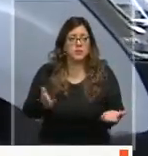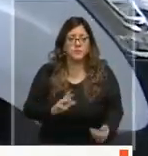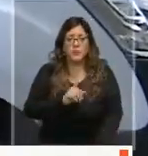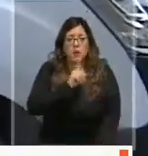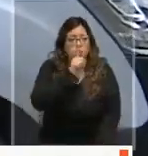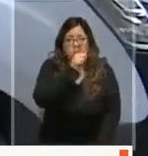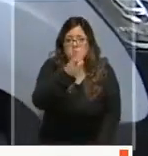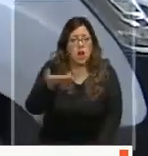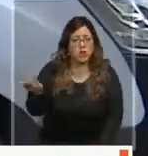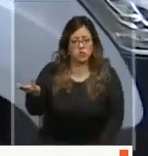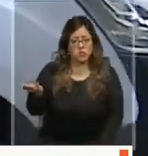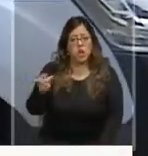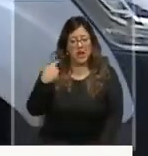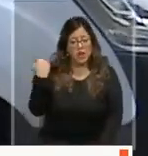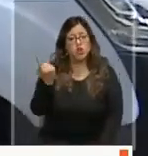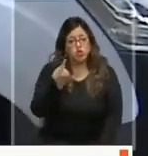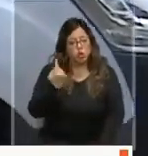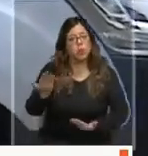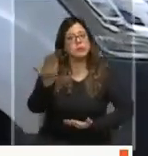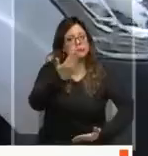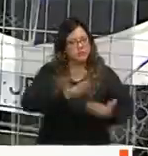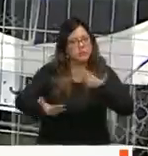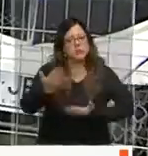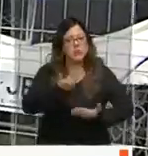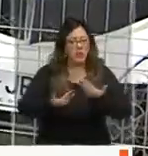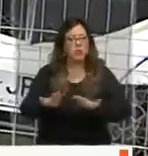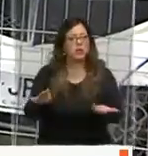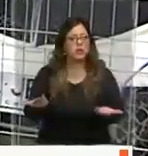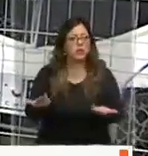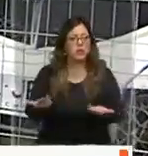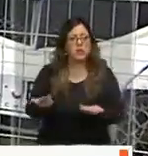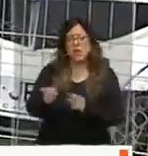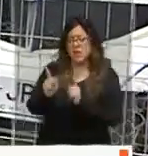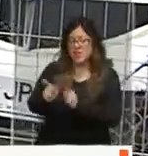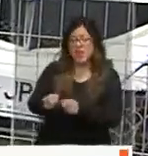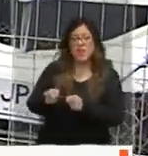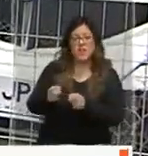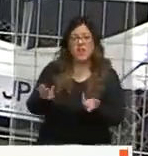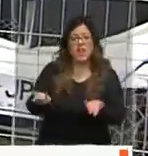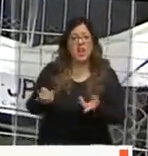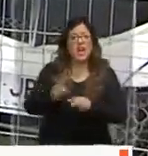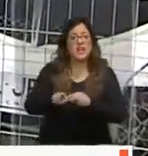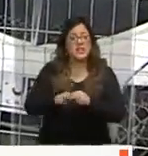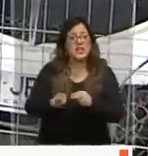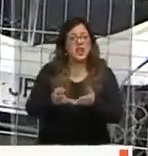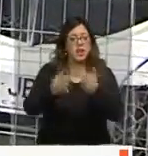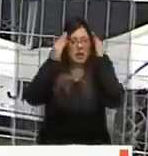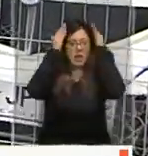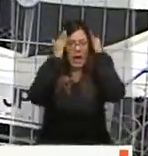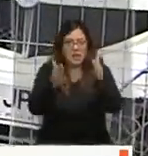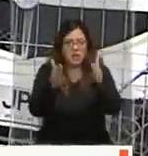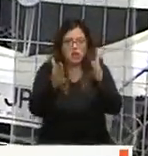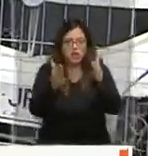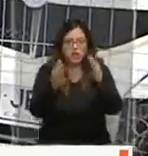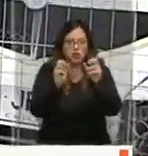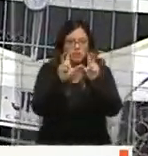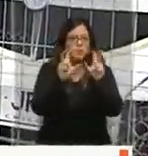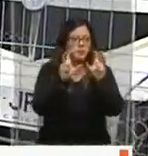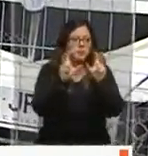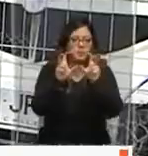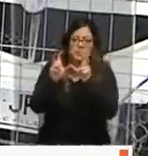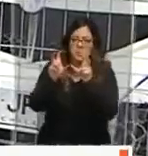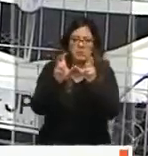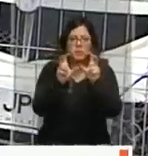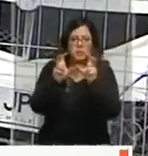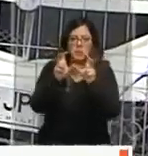acostumbrarnos y tomar las precauciones necesarias para eso. Lo que uno tiene que hacer es estar un poco más atento. Es como se podría decir, vamos a